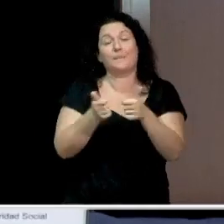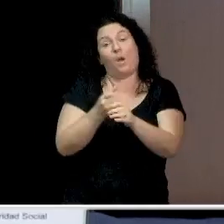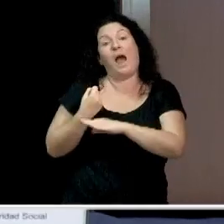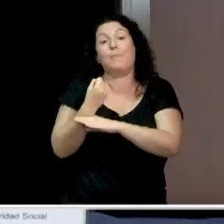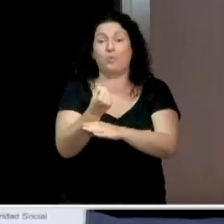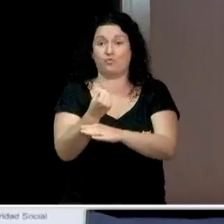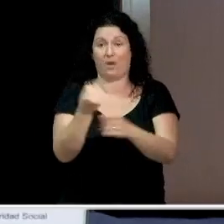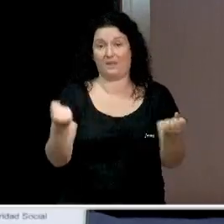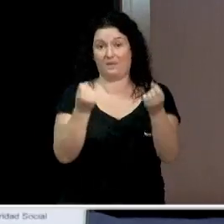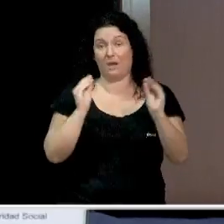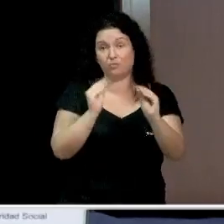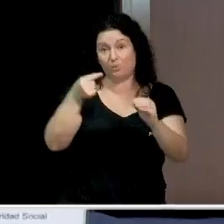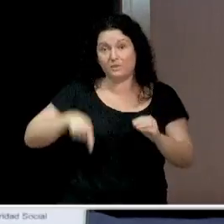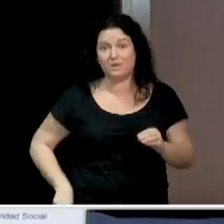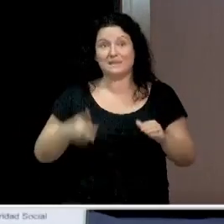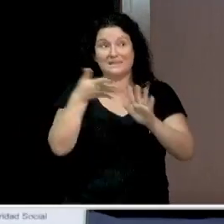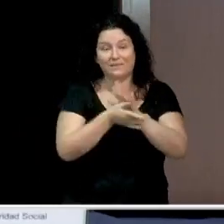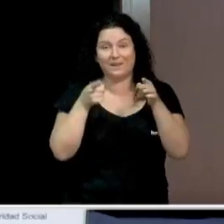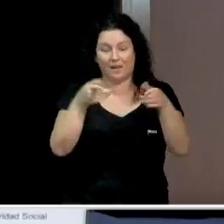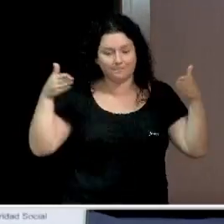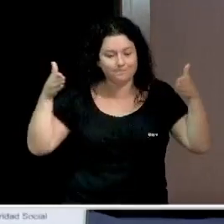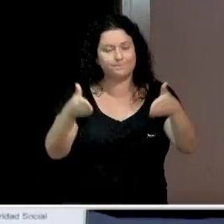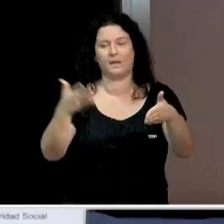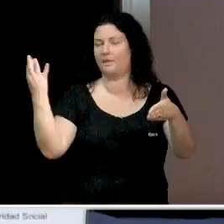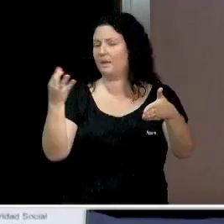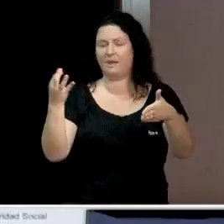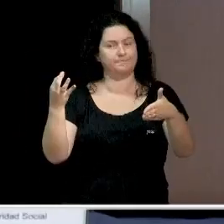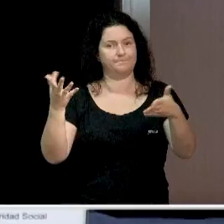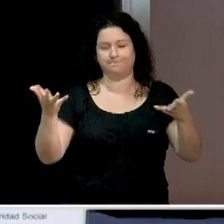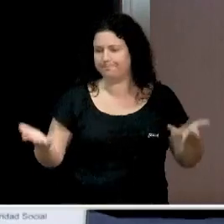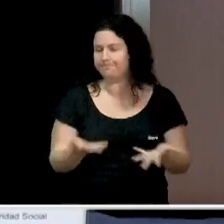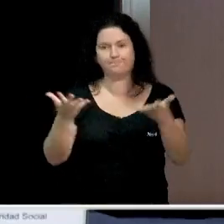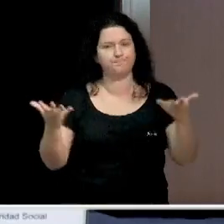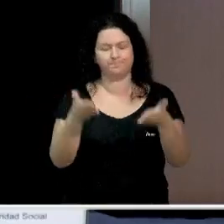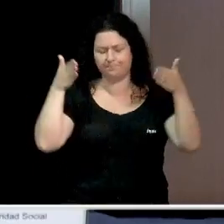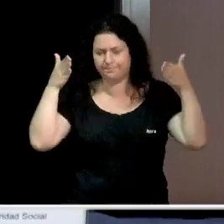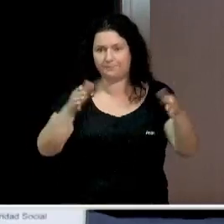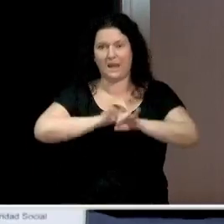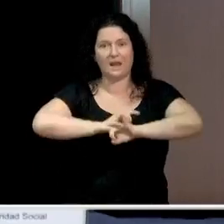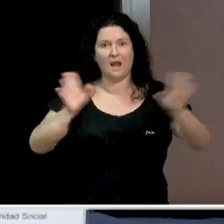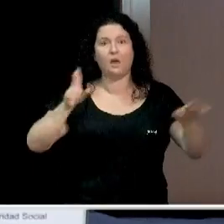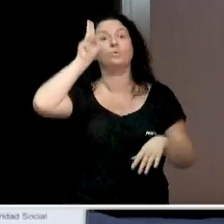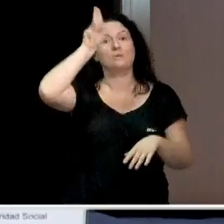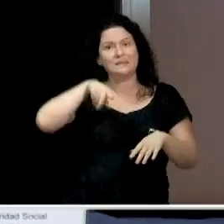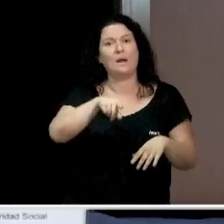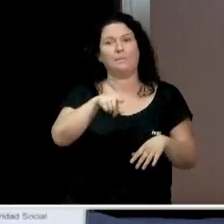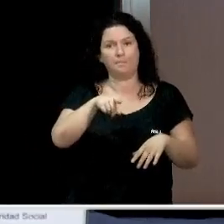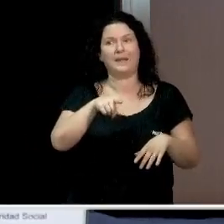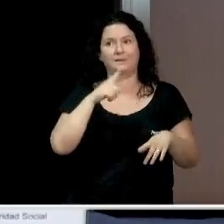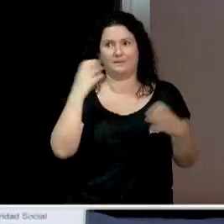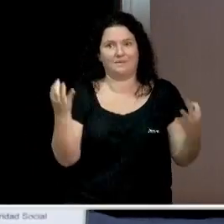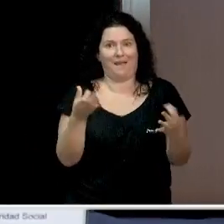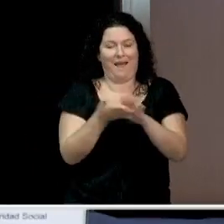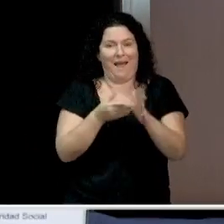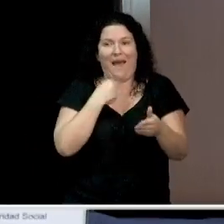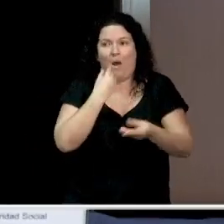profesional han de concentrar esfuerzos, recursos y también obligaciones de actuar, tanto